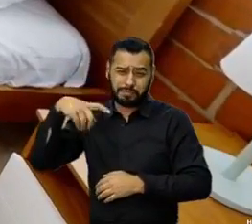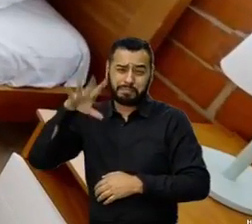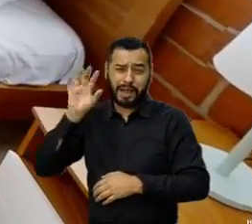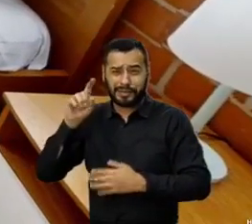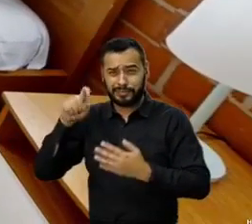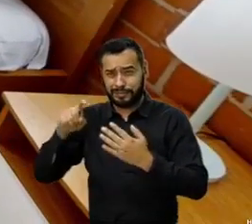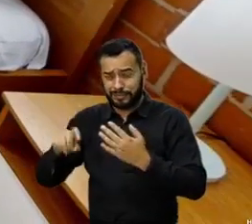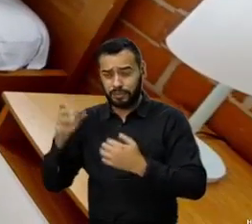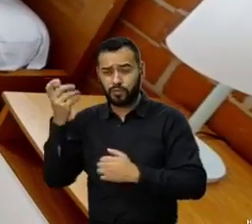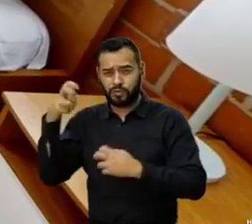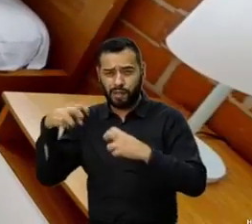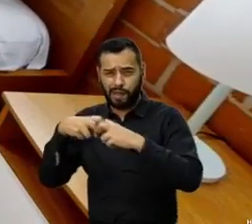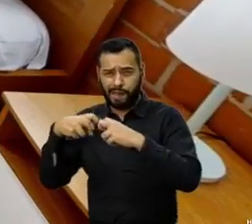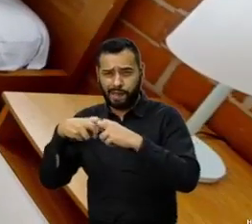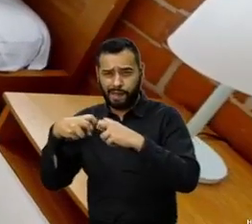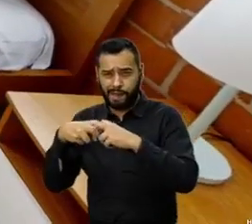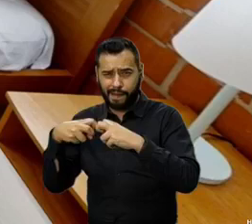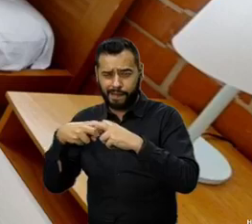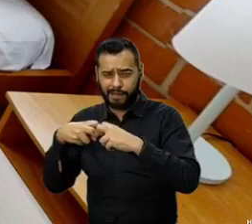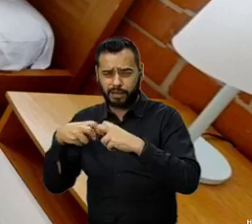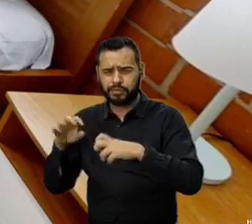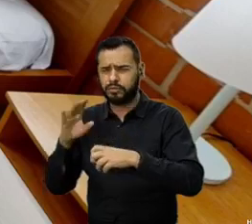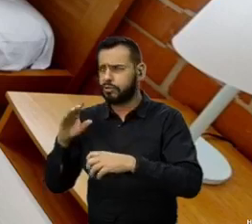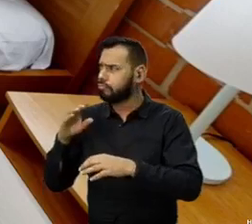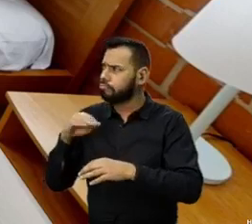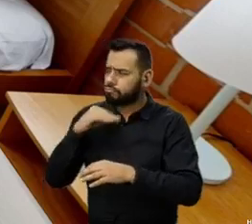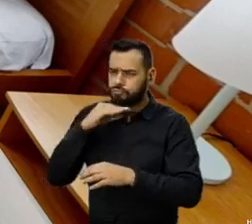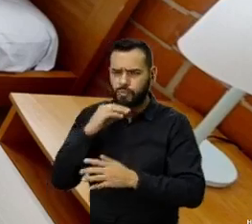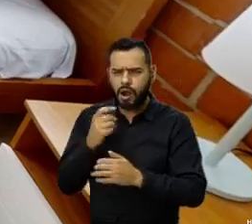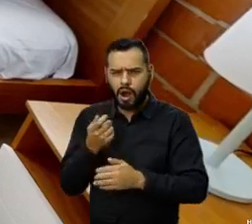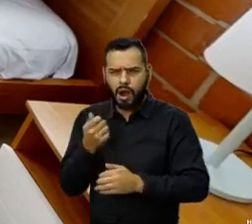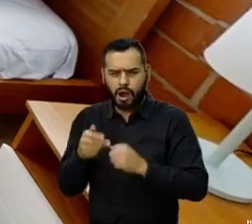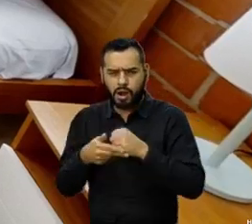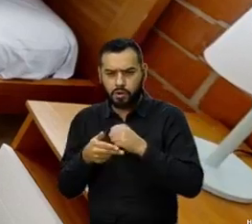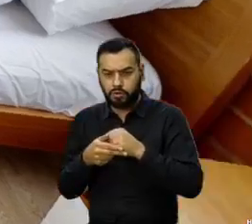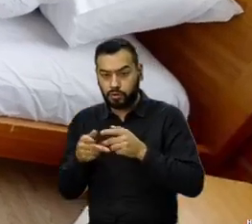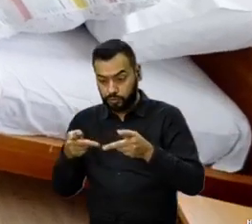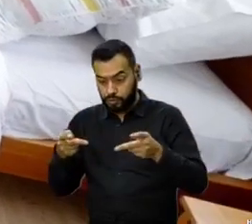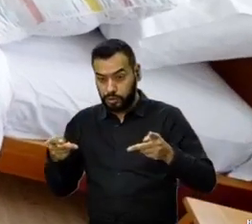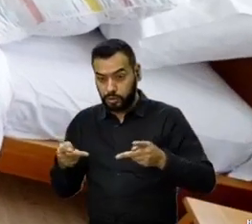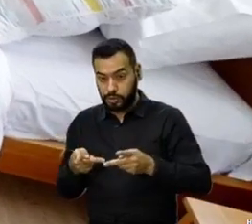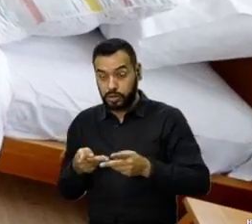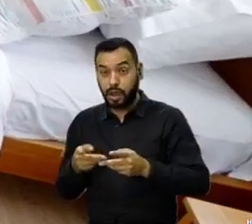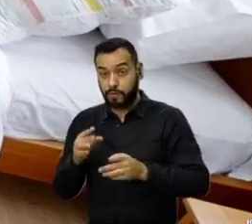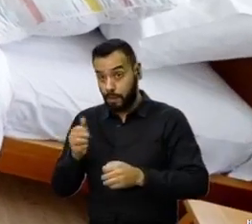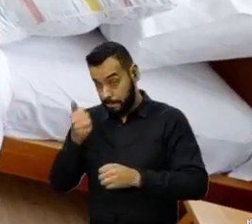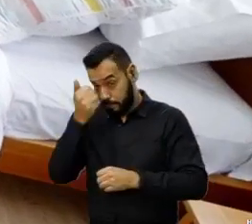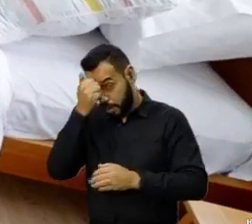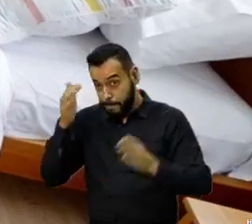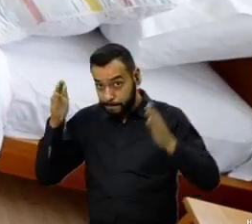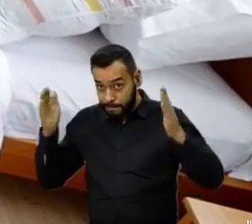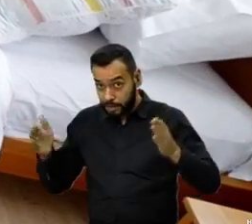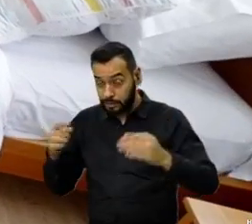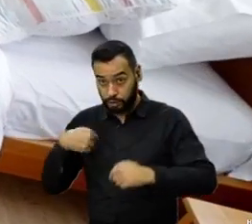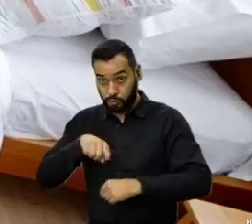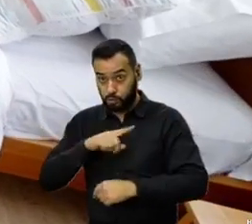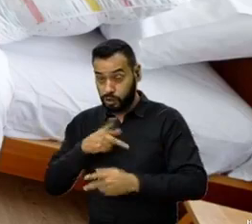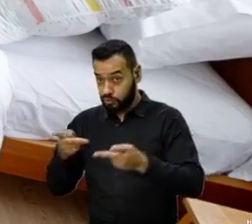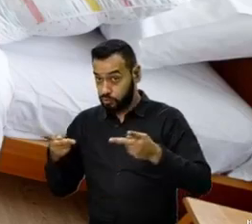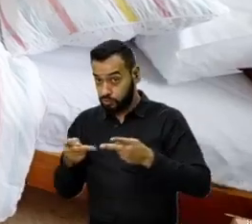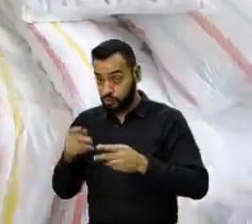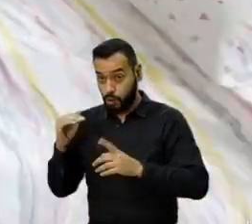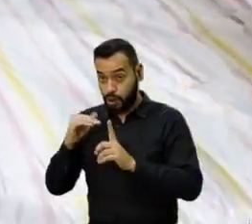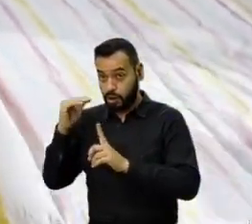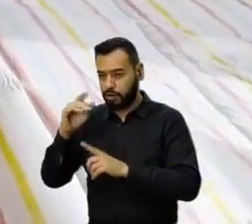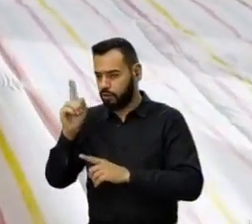hablamos de electricidad estamos viendo un espacio realmente muy cómodo pero éste no desde la parte no es la habitación más amplia nuestro apartamento no vamos